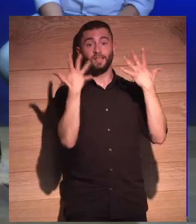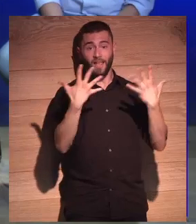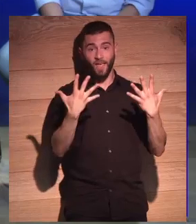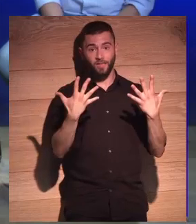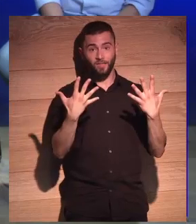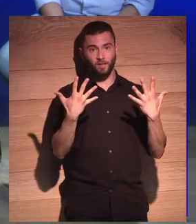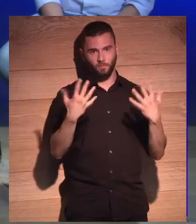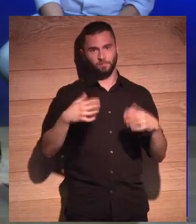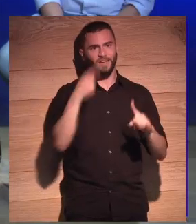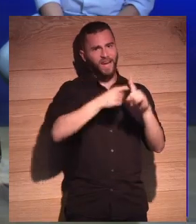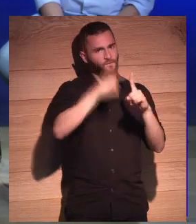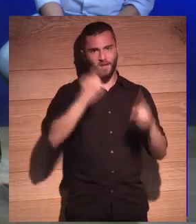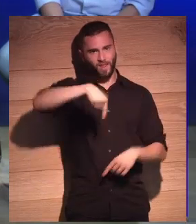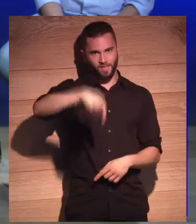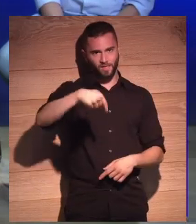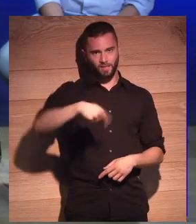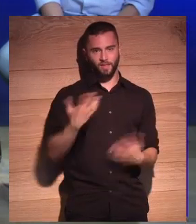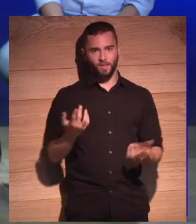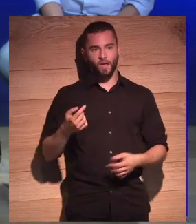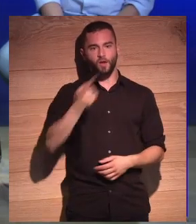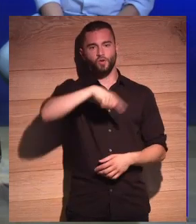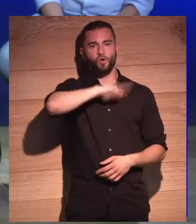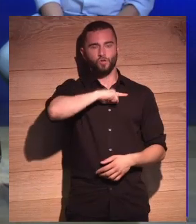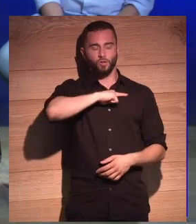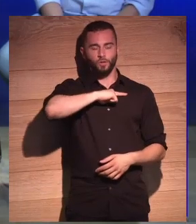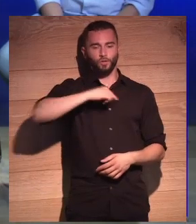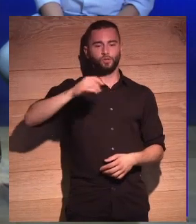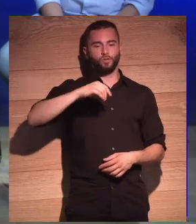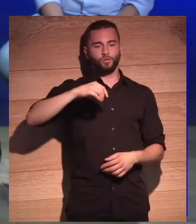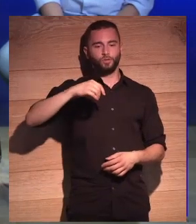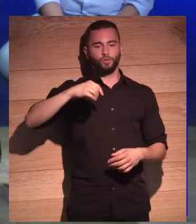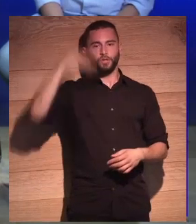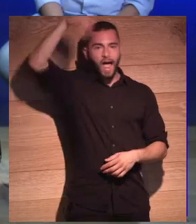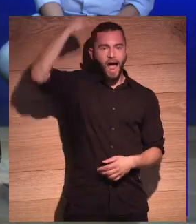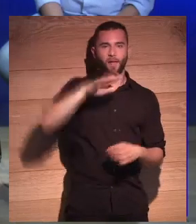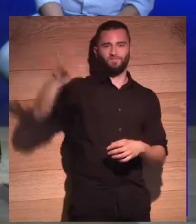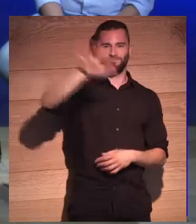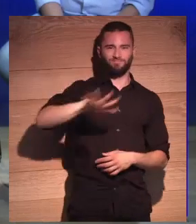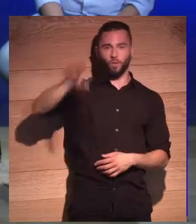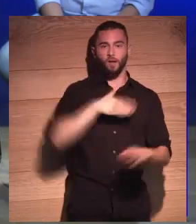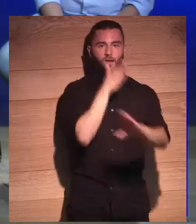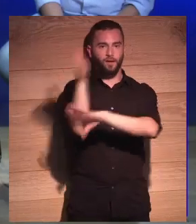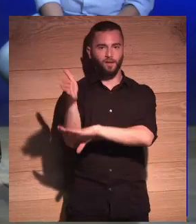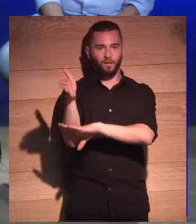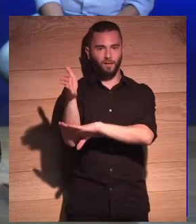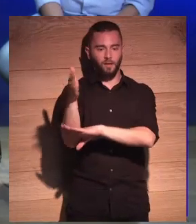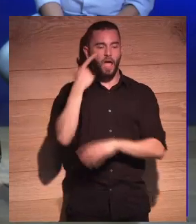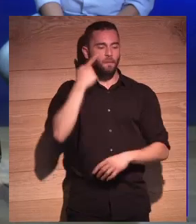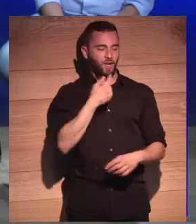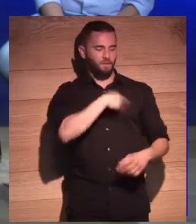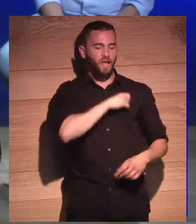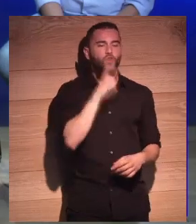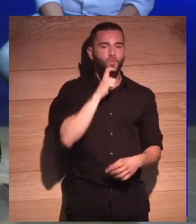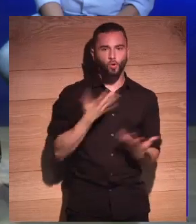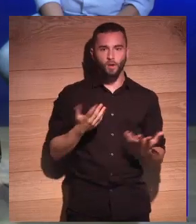realmente referencial. O sea, nosotros hemos ido a Emiratos Árabes a vender la experiencia que teníamos en España con Red.es. Y cuando llegamos a Emiratos